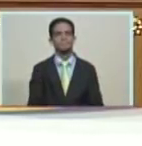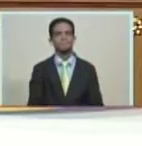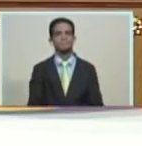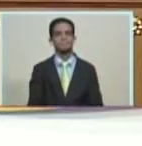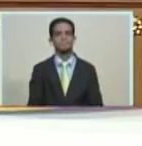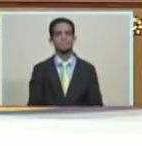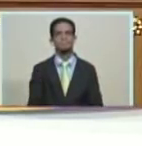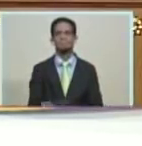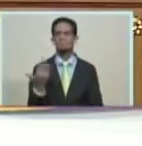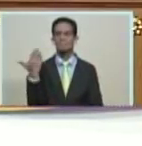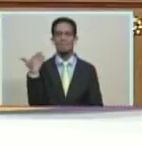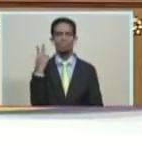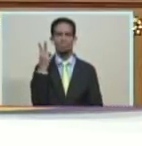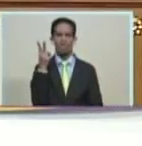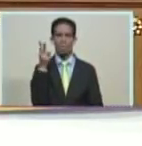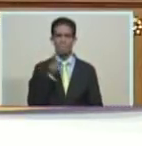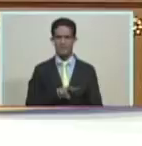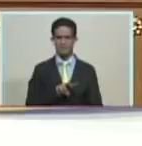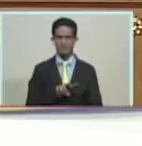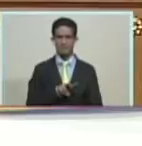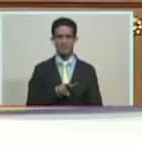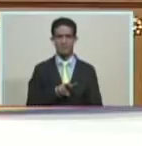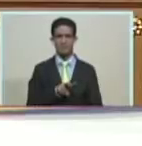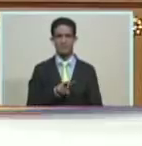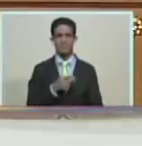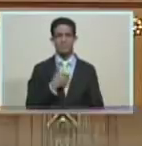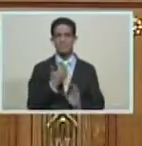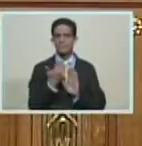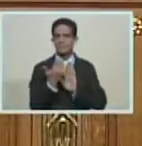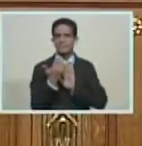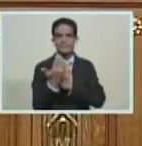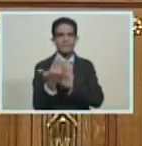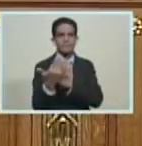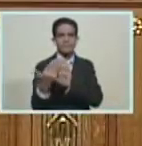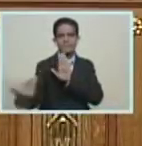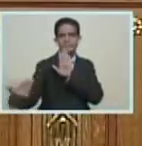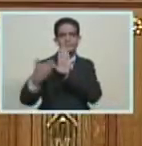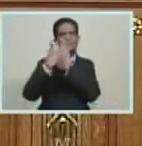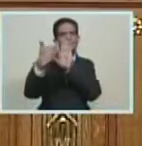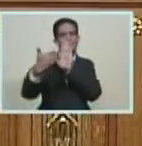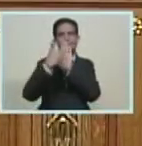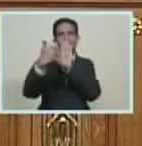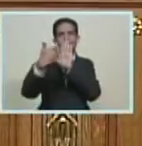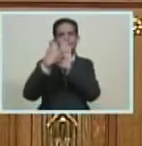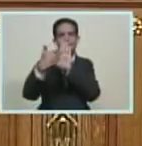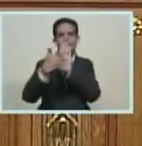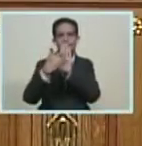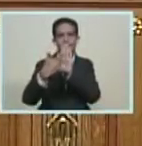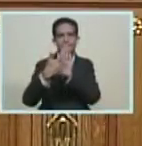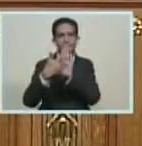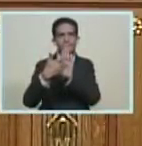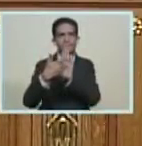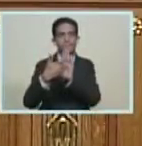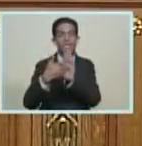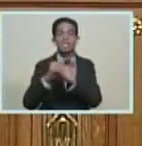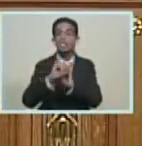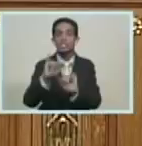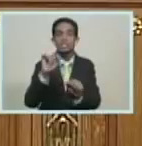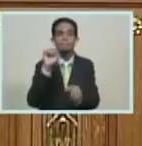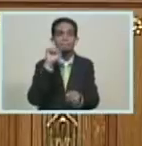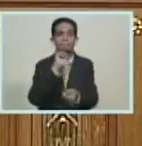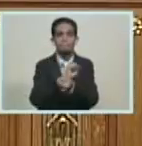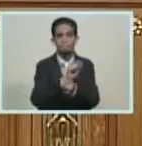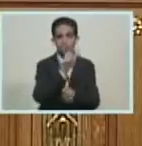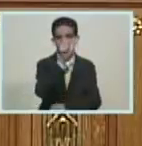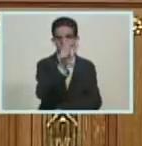En los últimos dos meses hemos enfrentado conspiraciones y tenemos capturados a los conspiradores